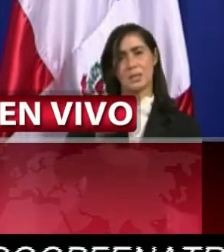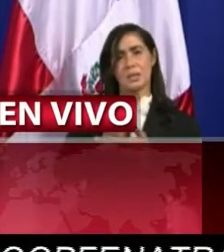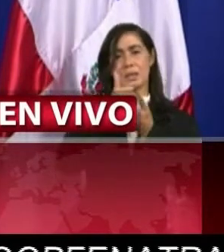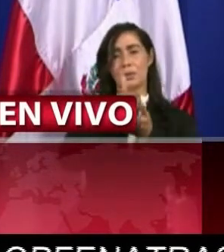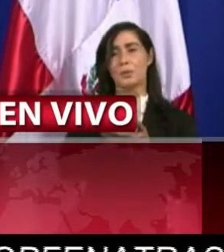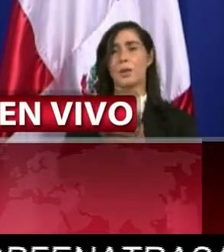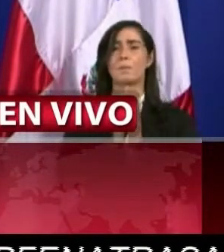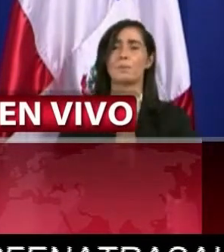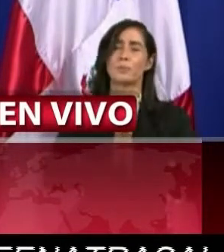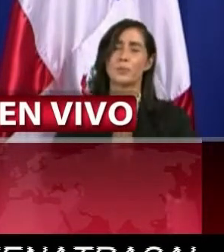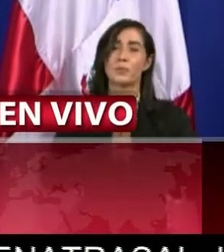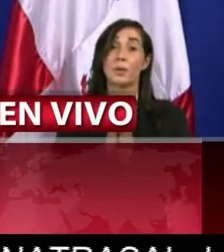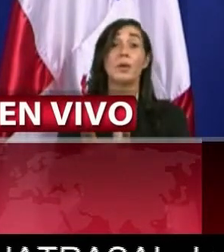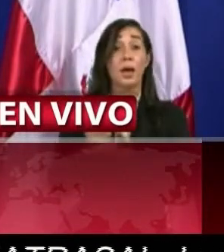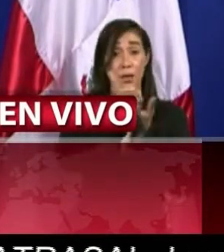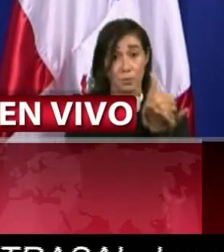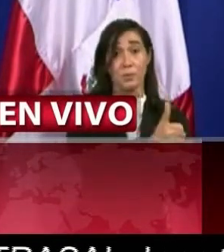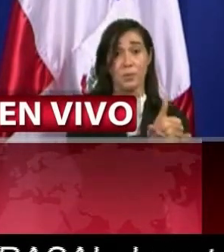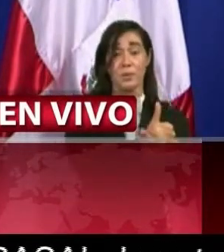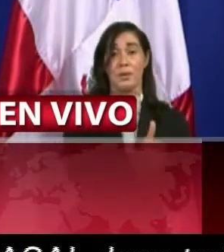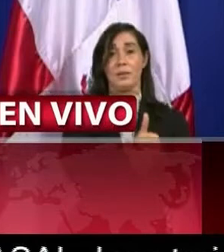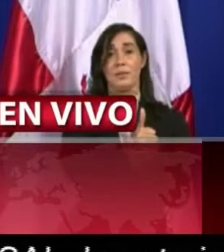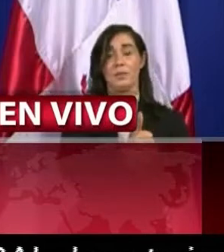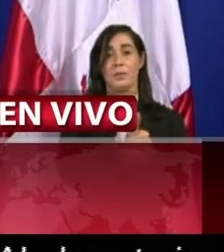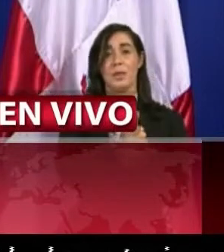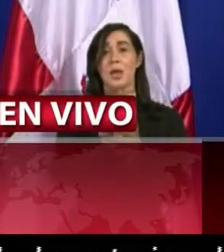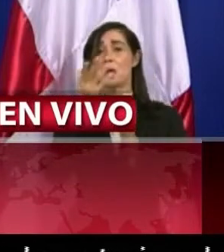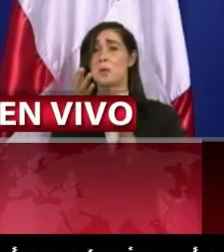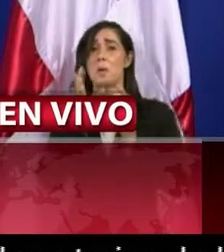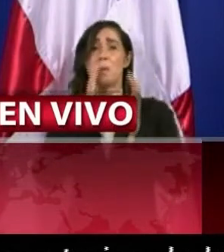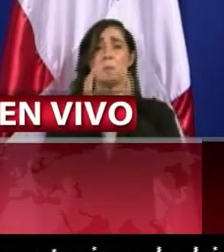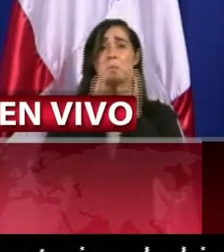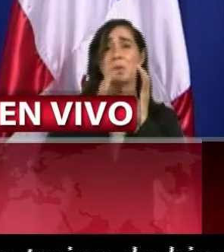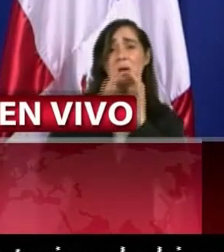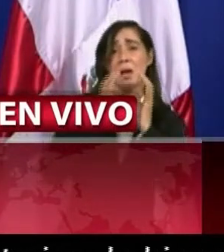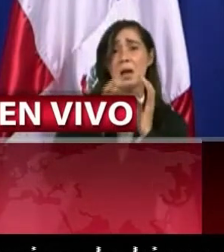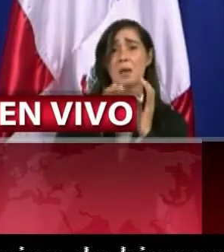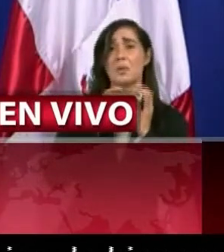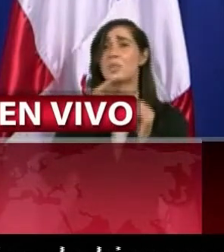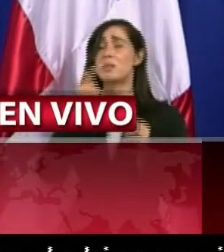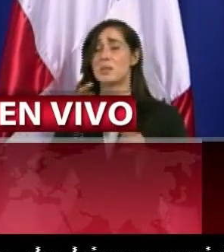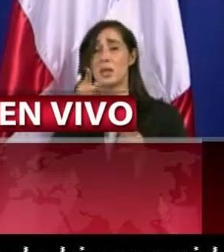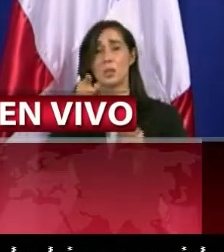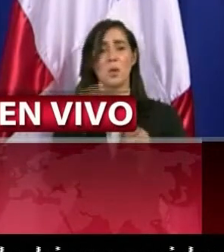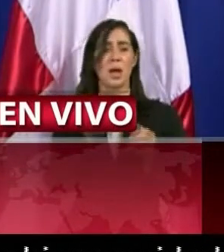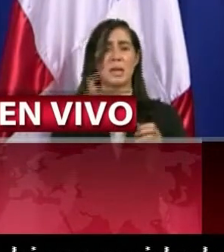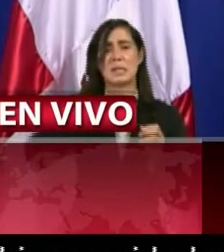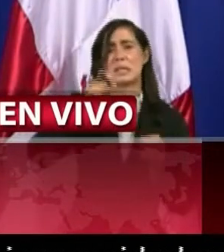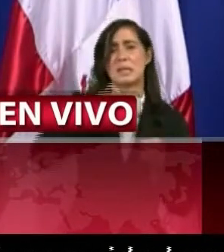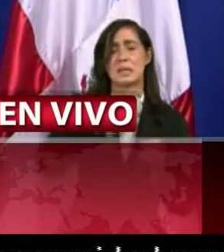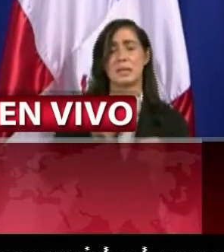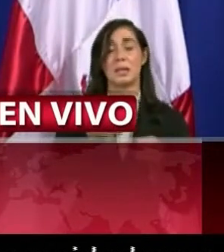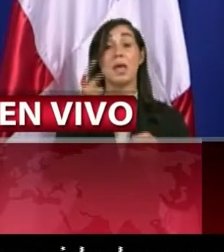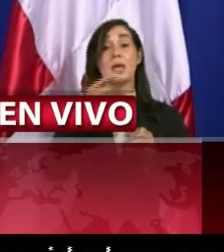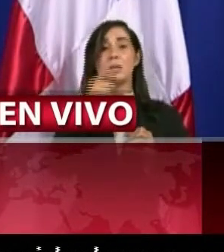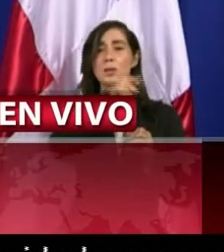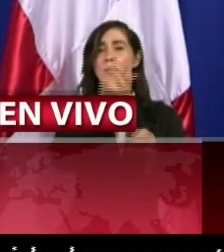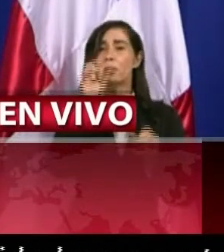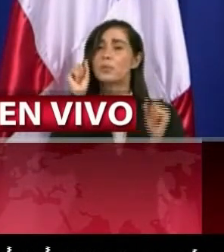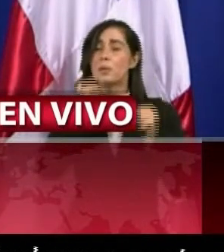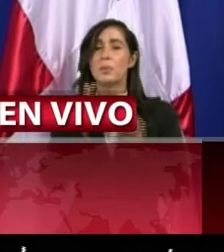deje de ayudarle. No solamente empatice comunicando que tienen una necesidad, siempre que